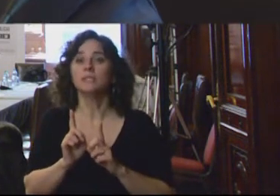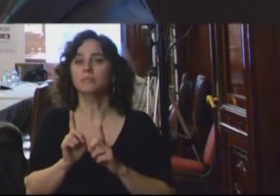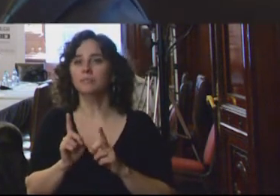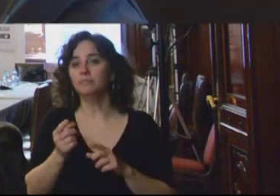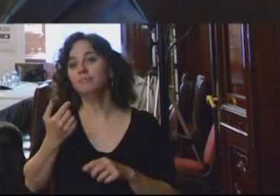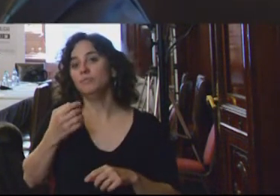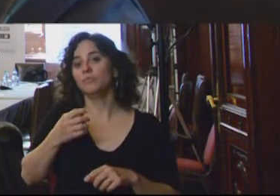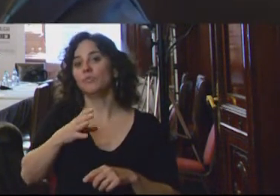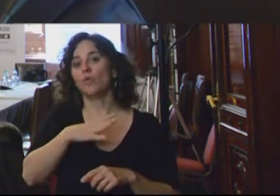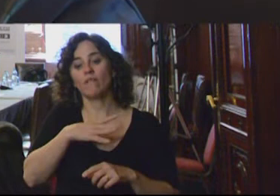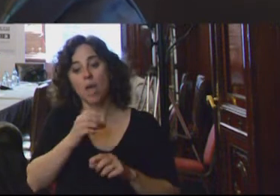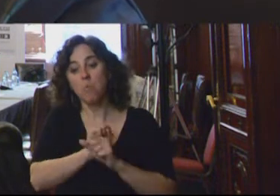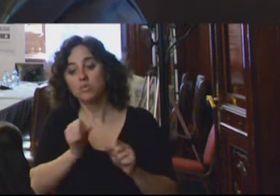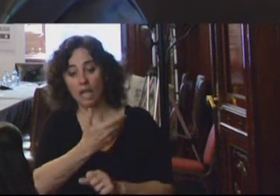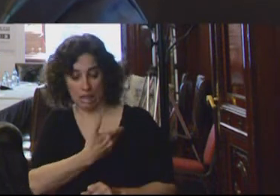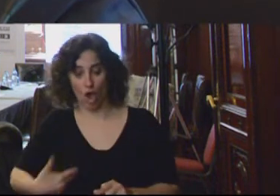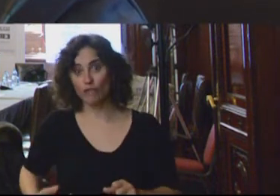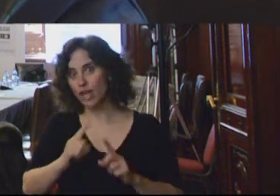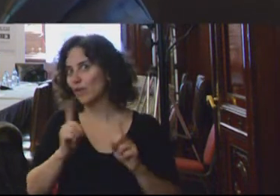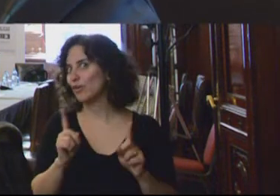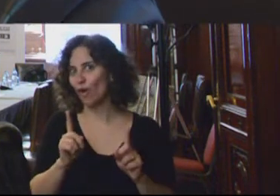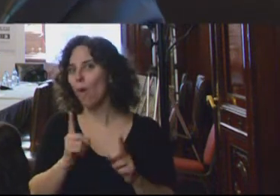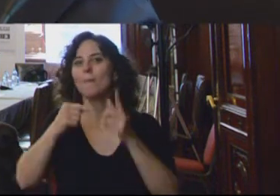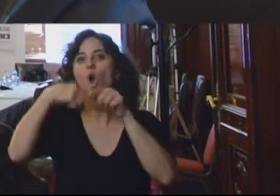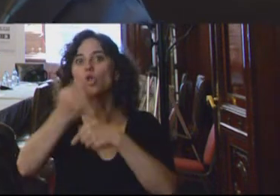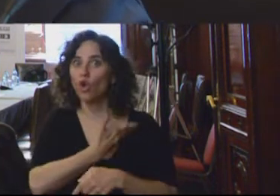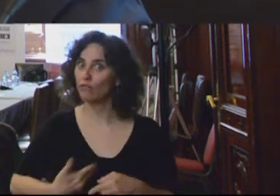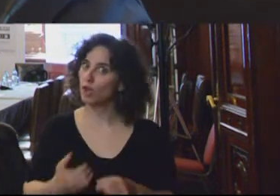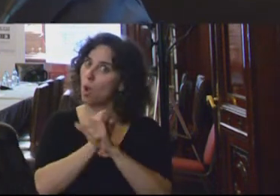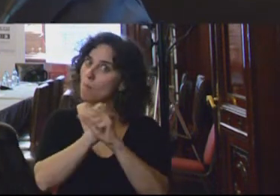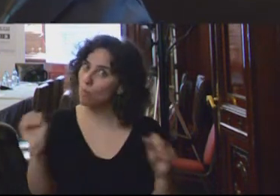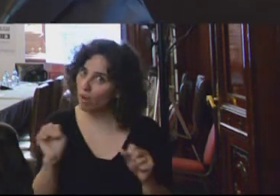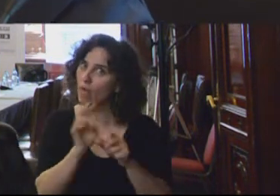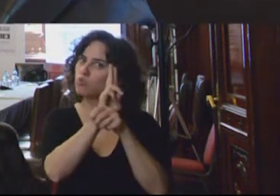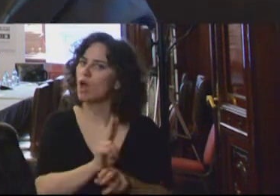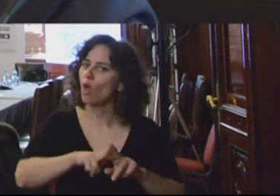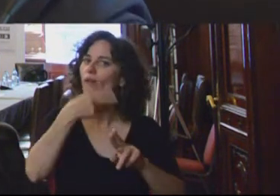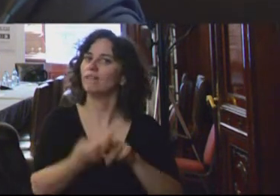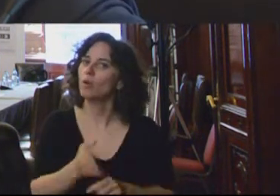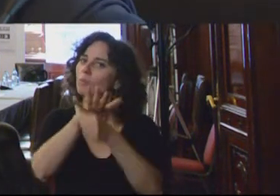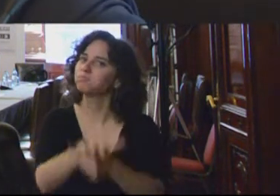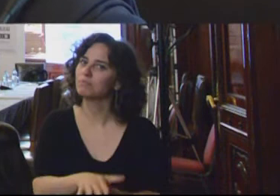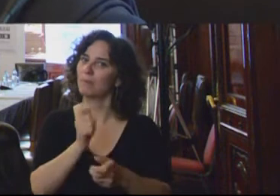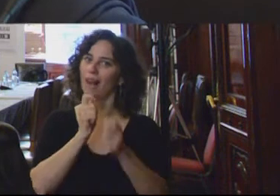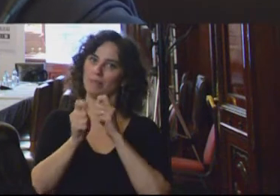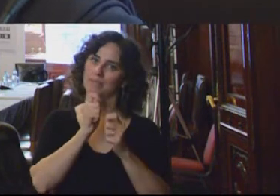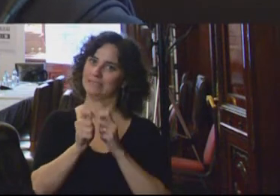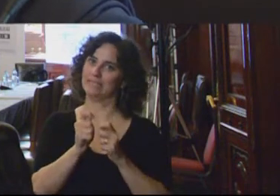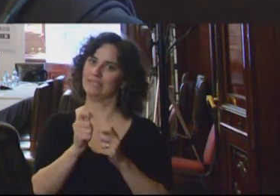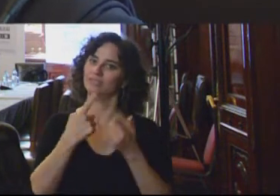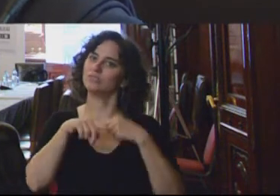tal vez este gobierno no, pero otro pueda volver a utilizarlo como una arma represiva de la prensa.